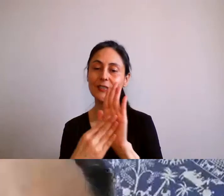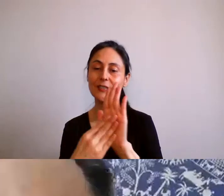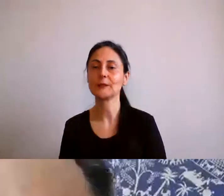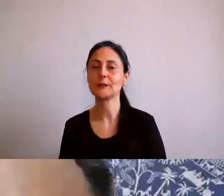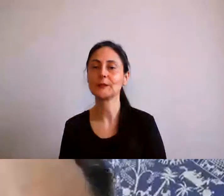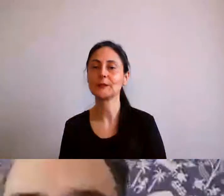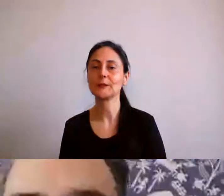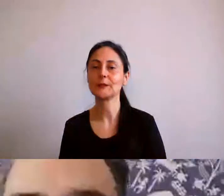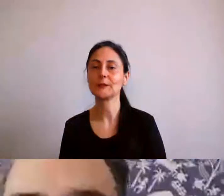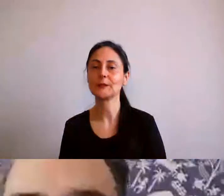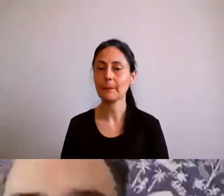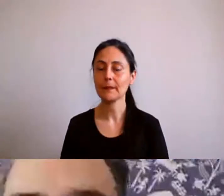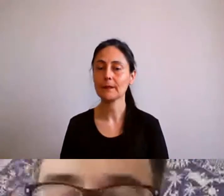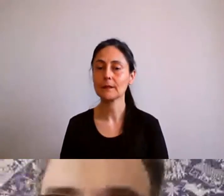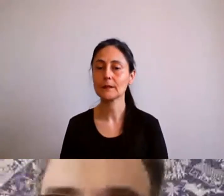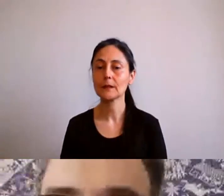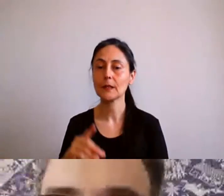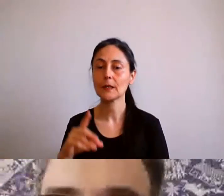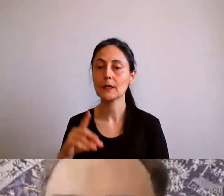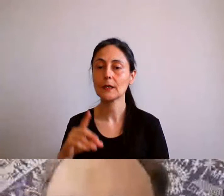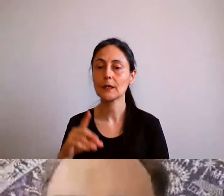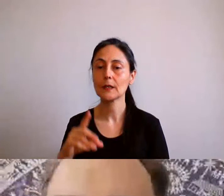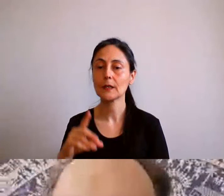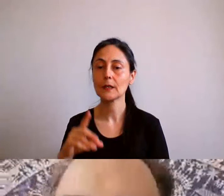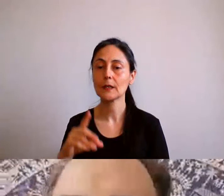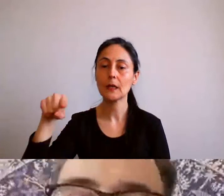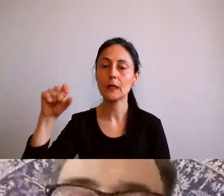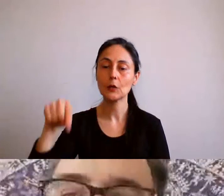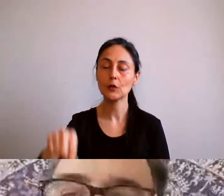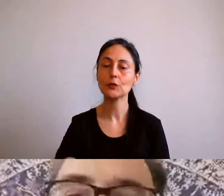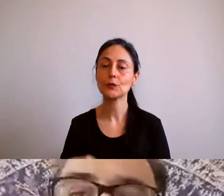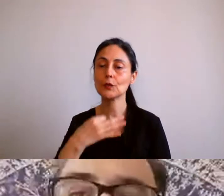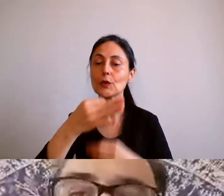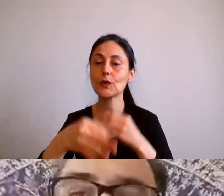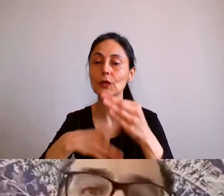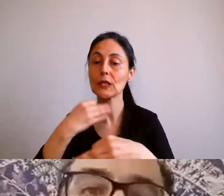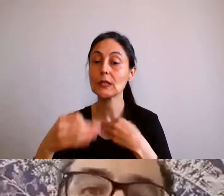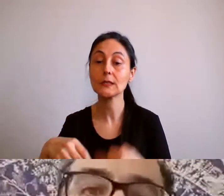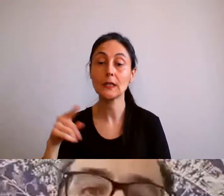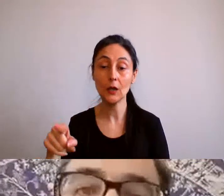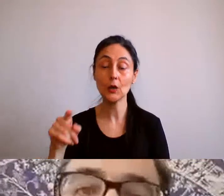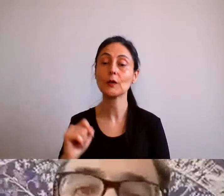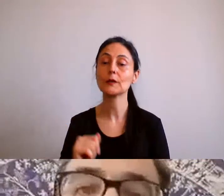decano quería decir algo, don Patricio. Sí.